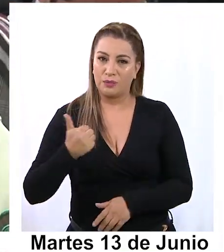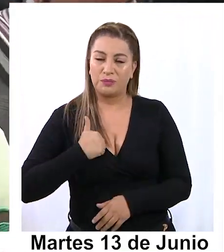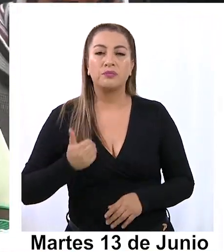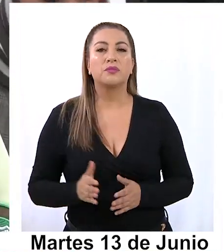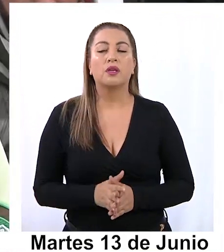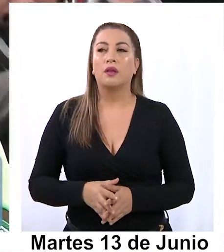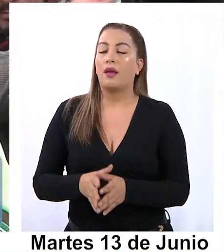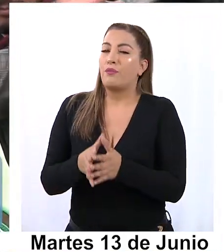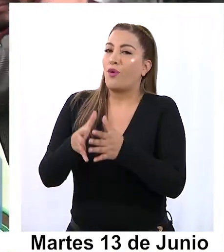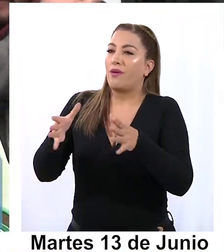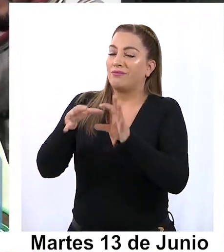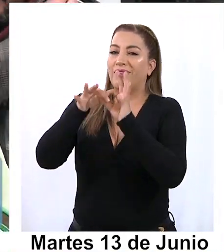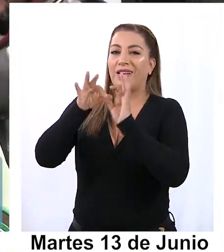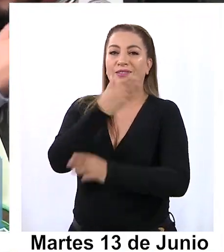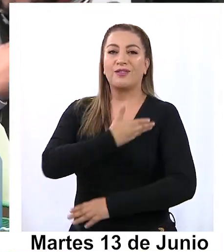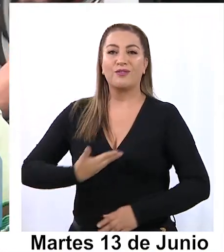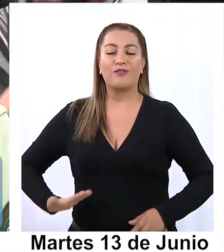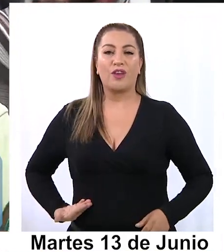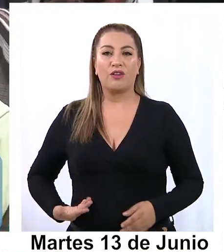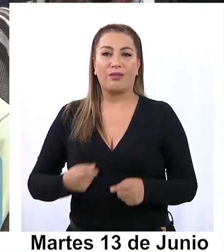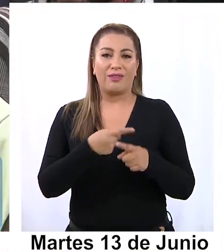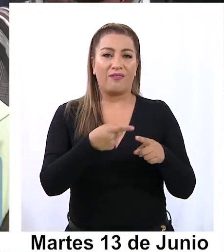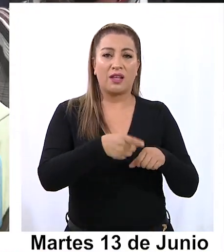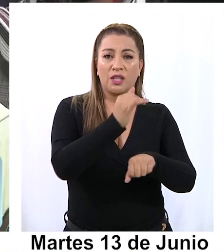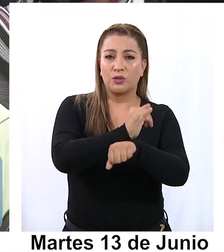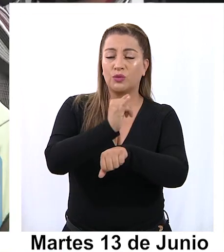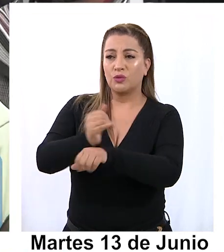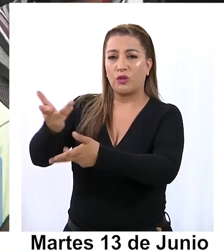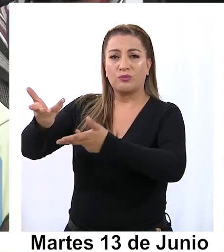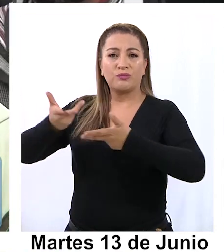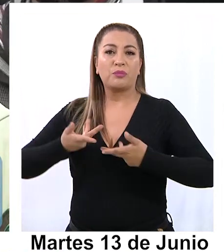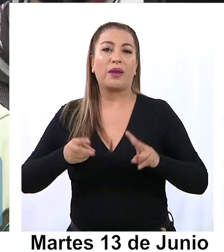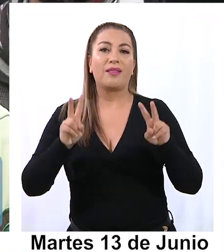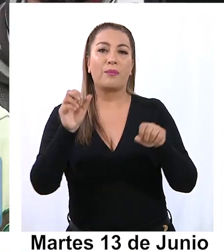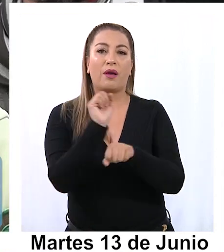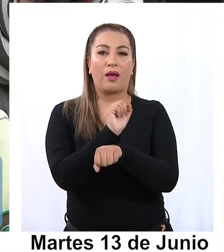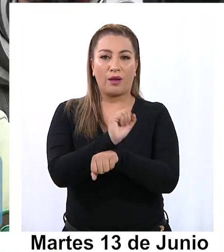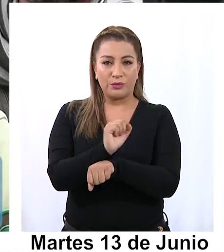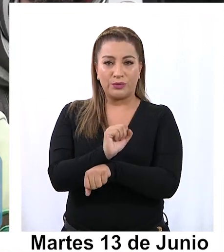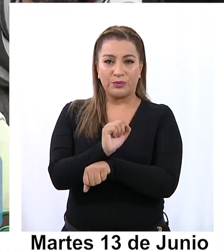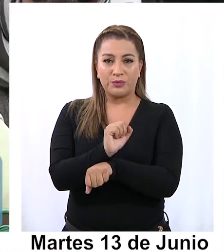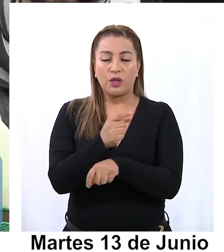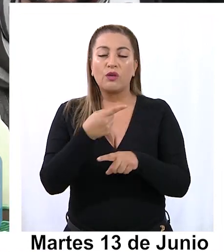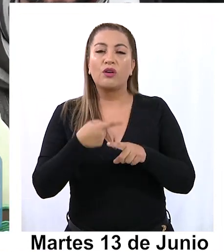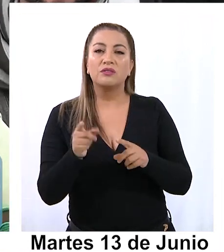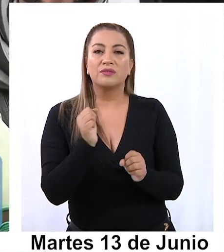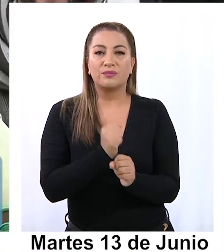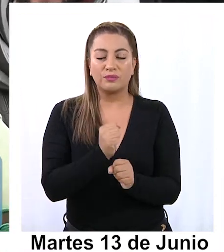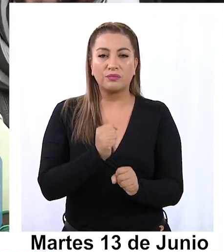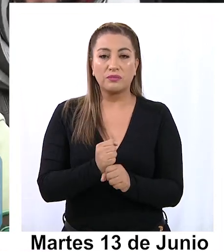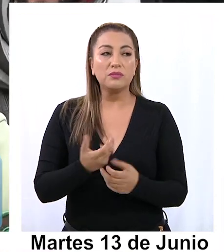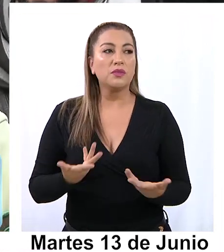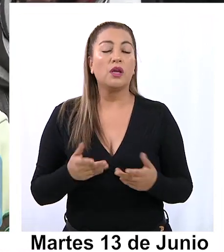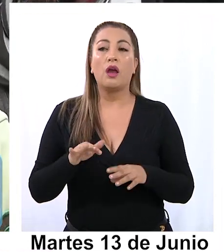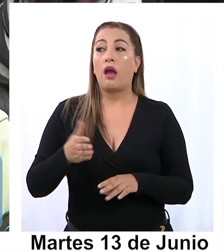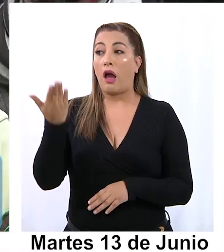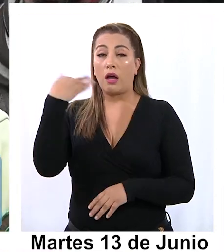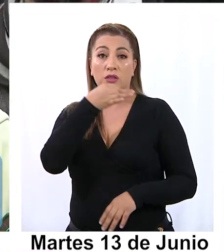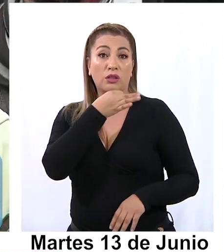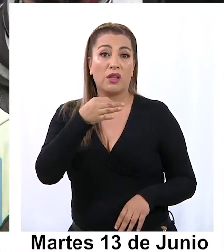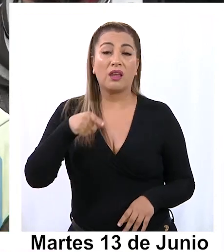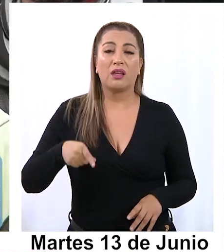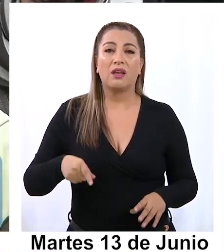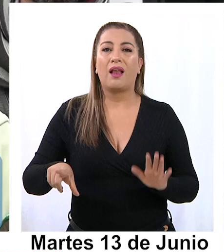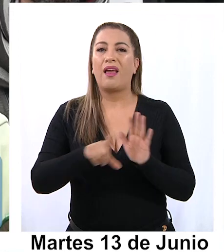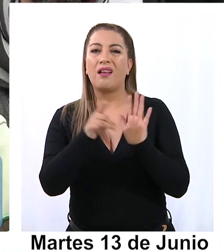tremendo aporte que nos da el gobierno regional y todas las instituciones en materia de vehículos y otras labores, porque tal como se ha dicho, el crimen